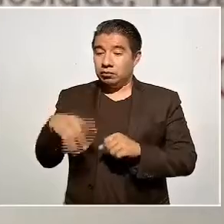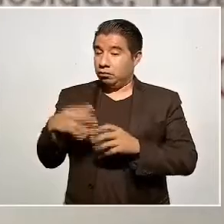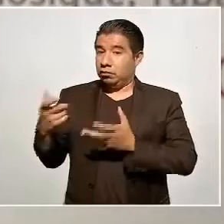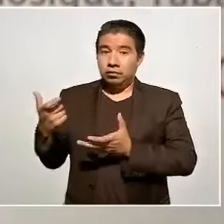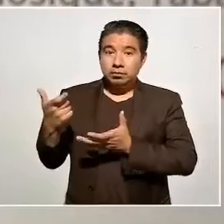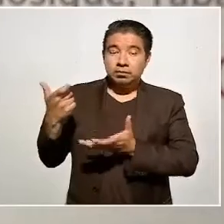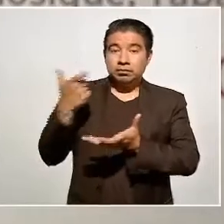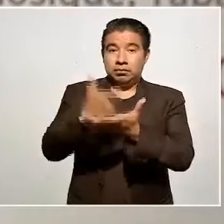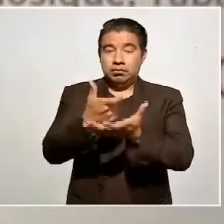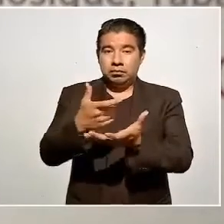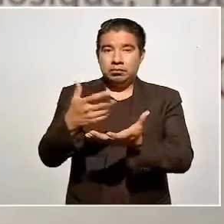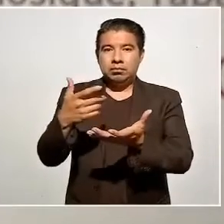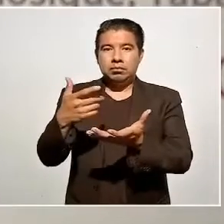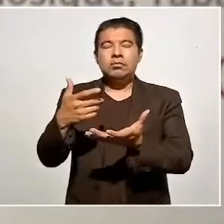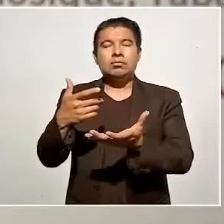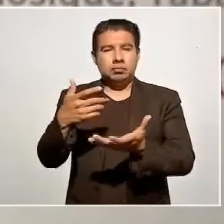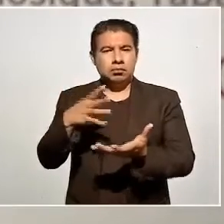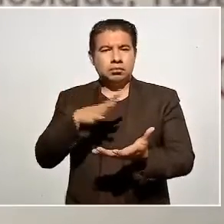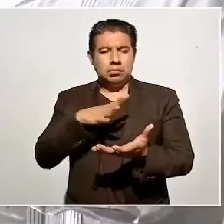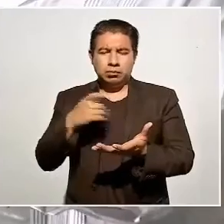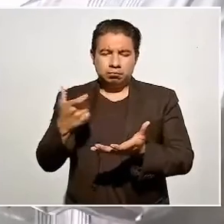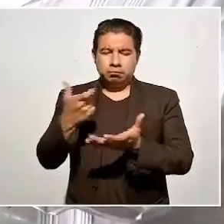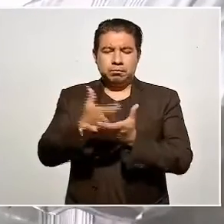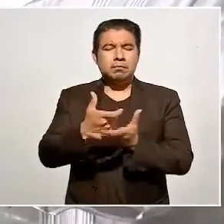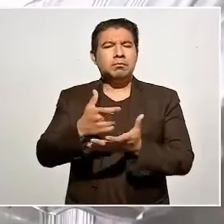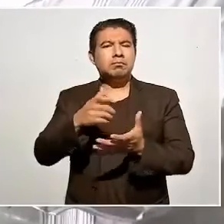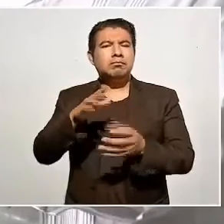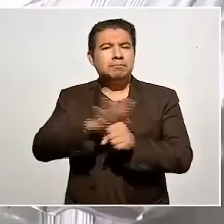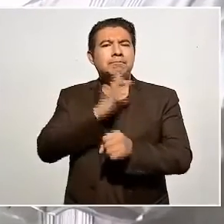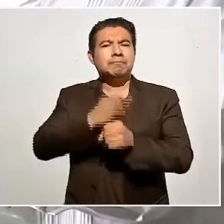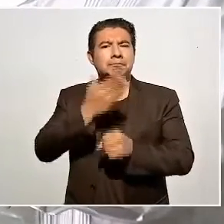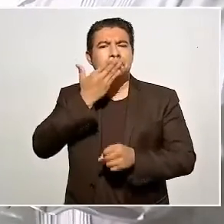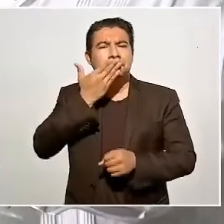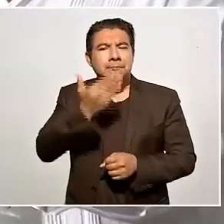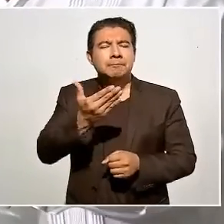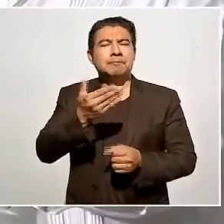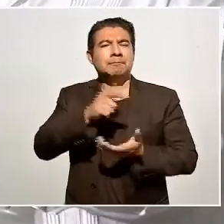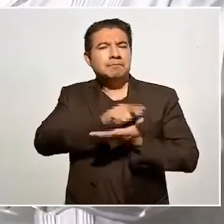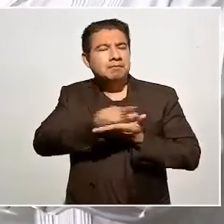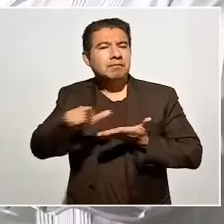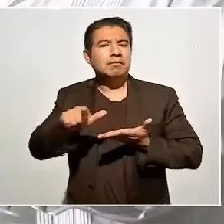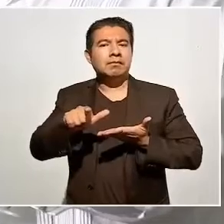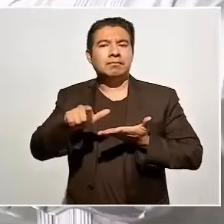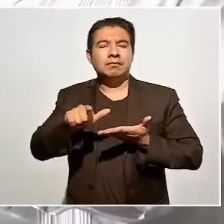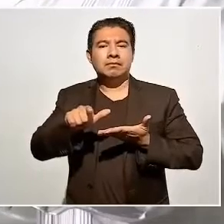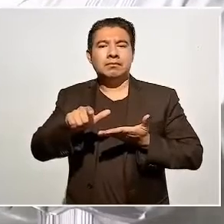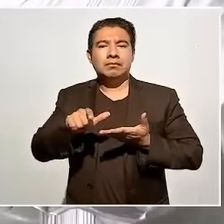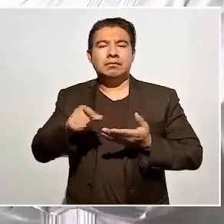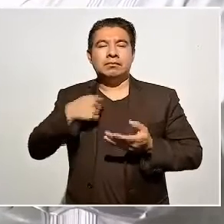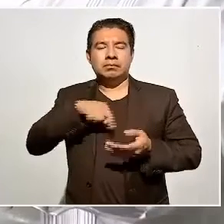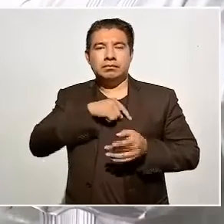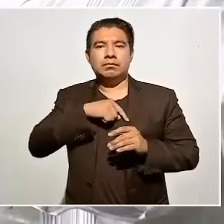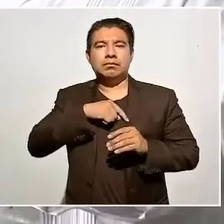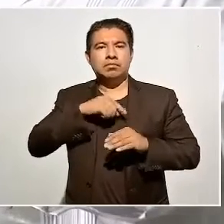porque tenemos finanzas públicas sanas. Estamos